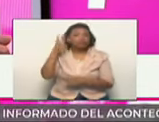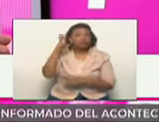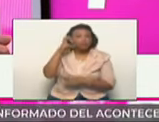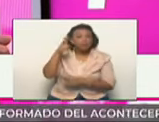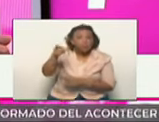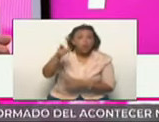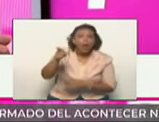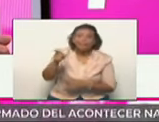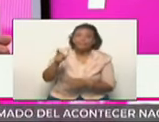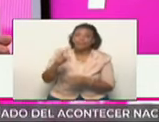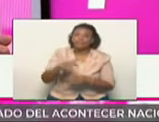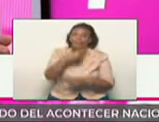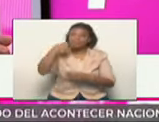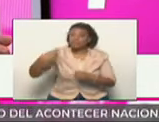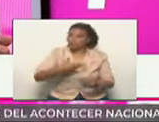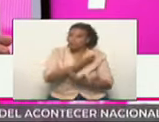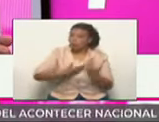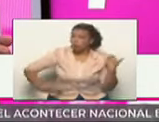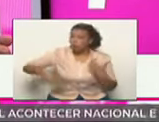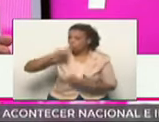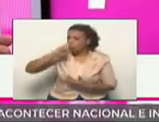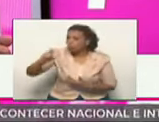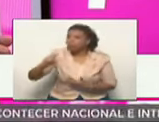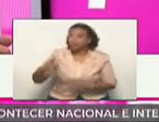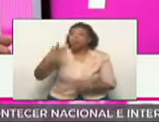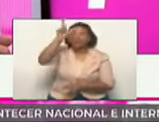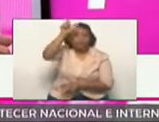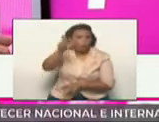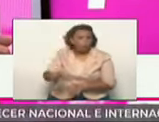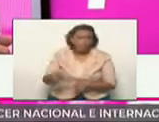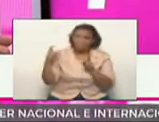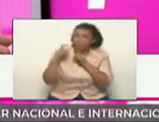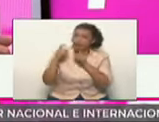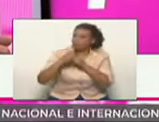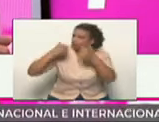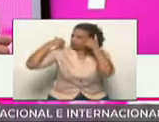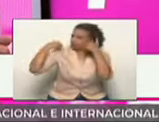el mismo Putin. Lula, usted es una persona de palabra.